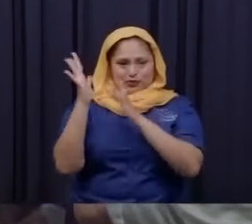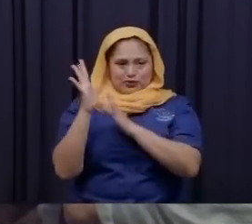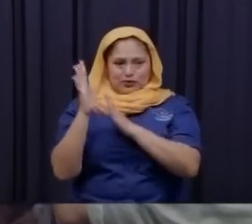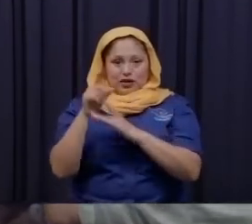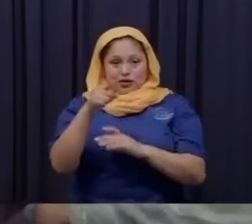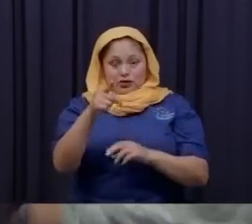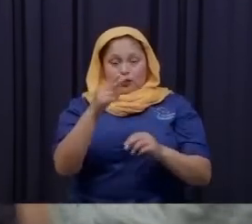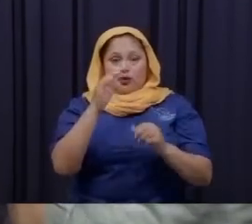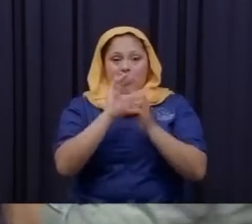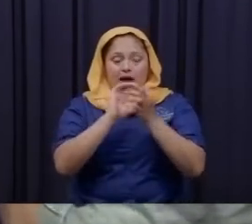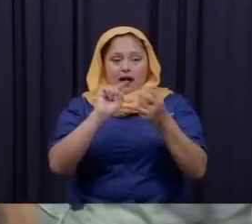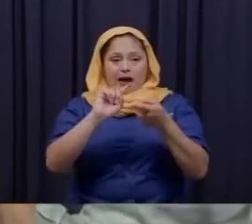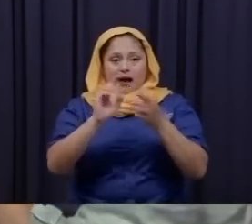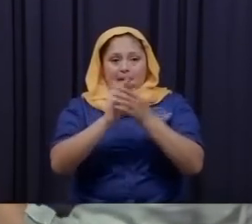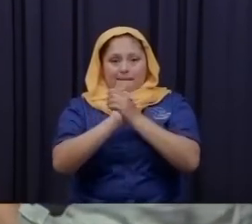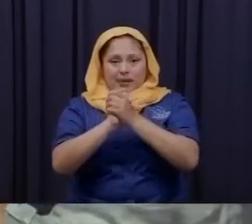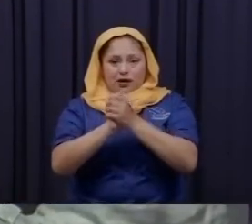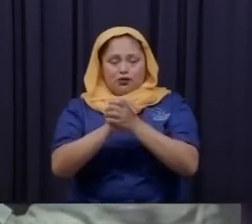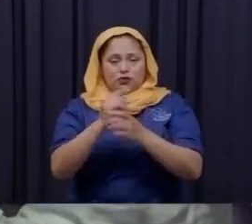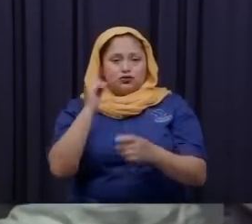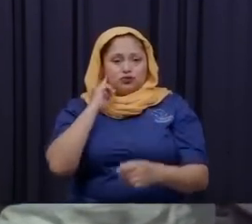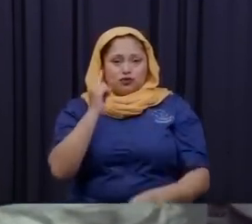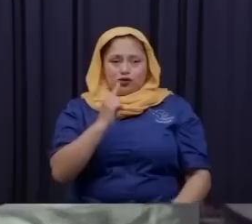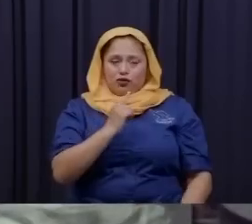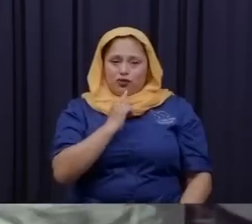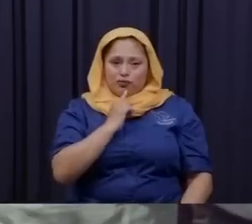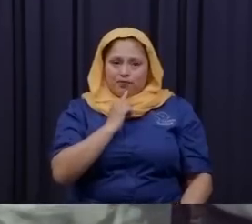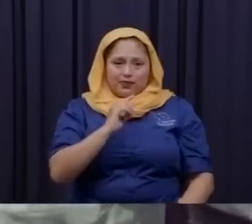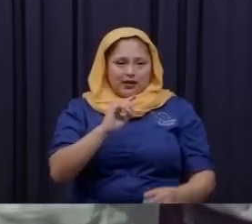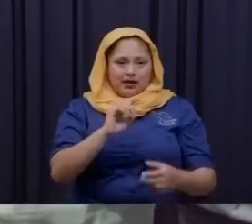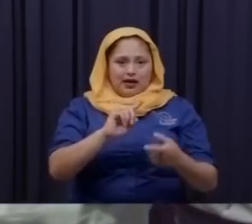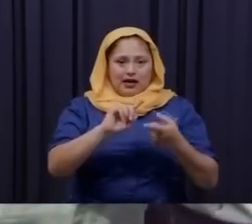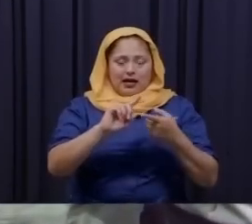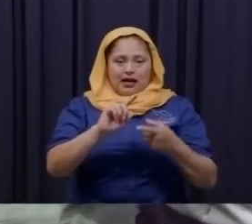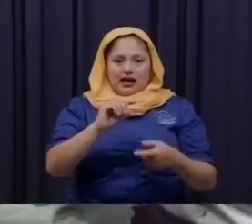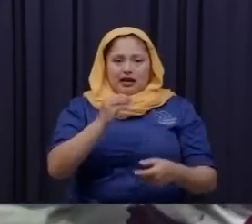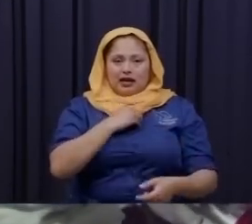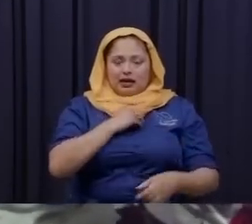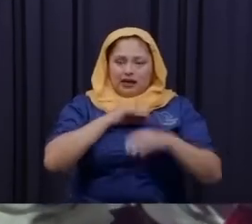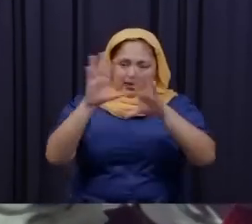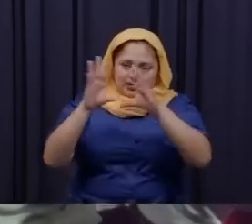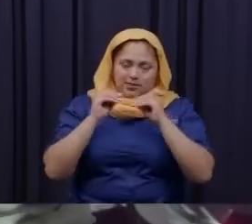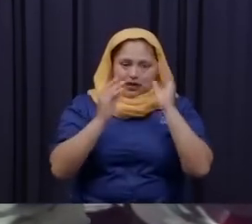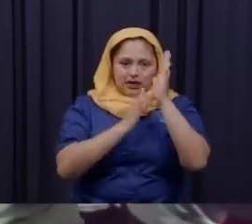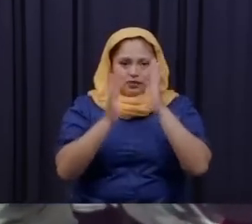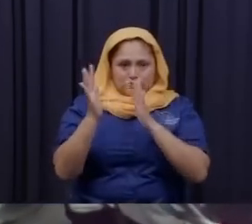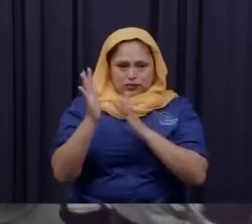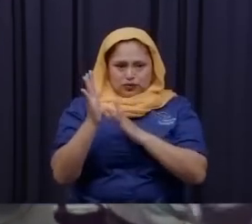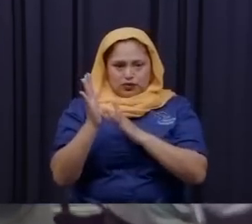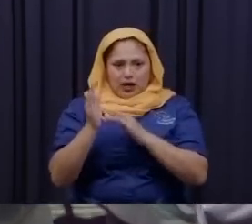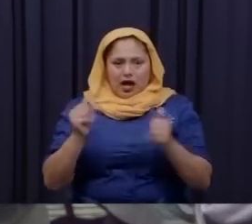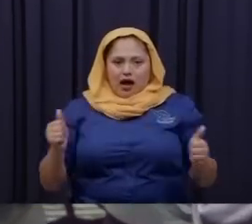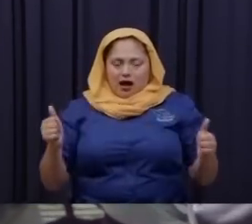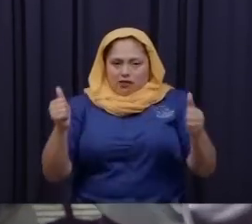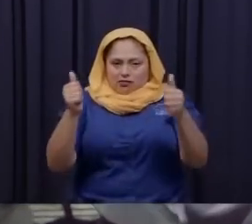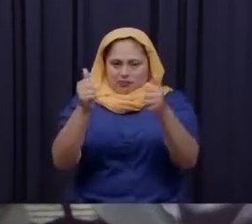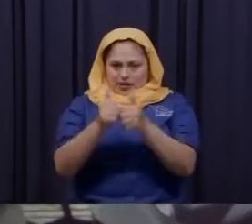Quienes están recibiendo al Señor o están volviendo a casa, por favor atendamos a aquí, de este